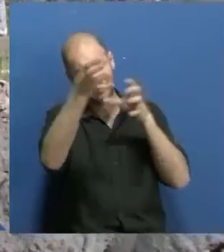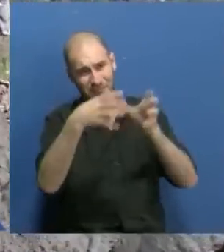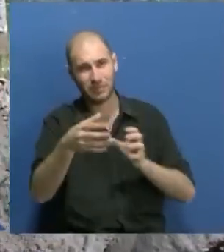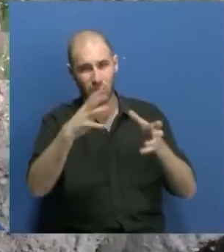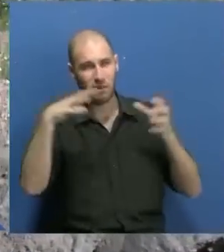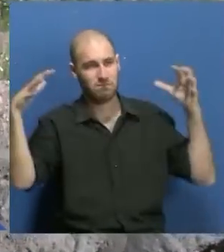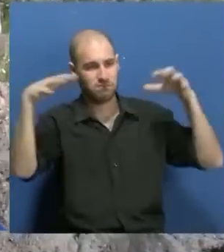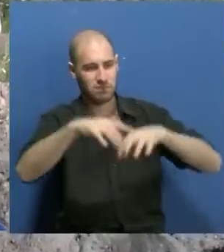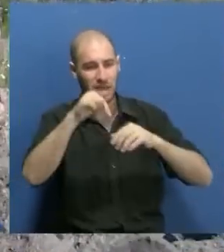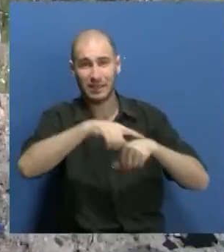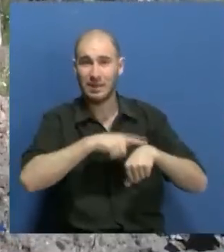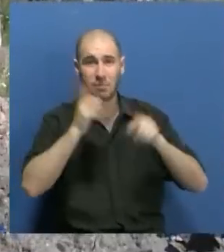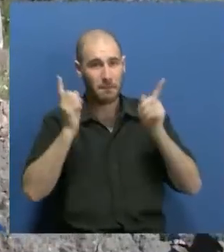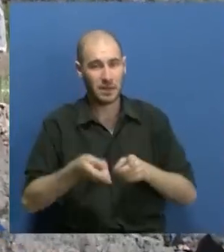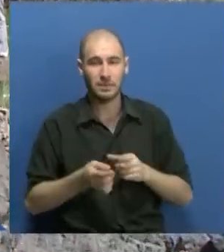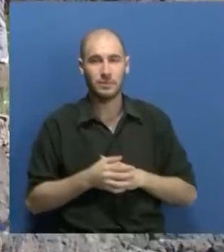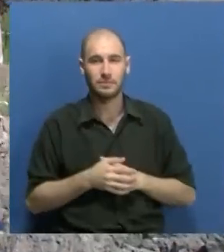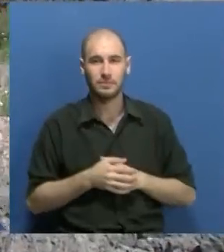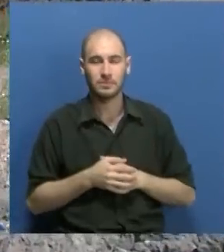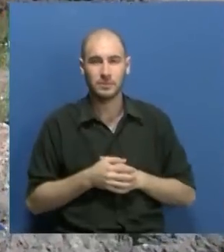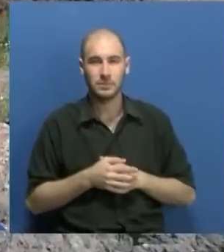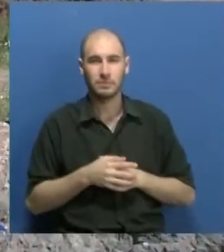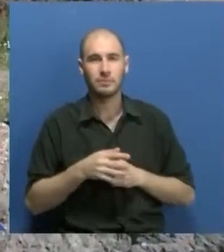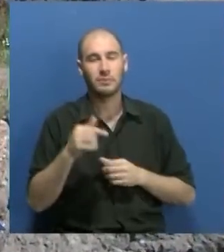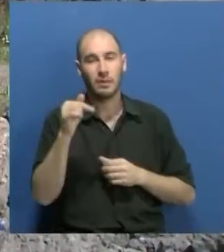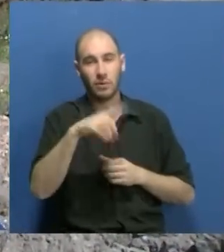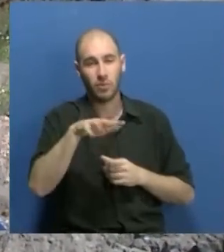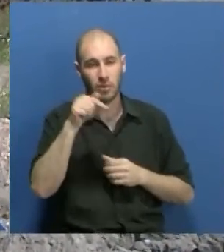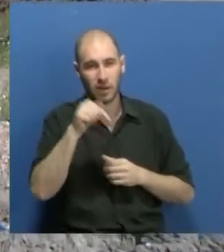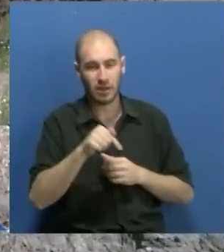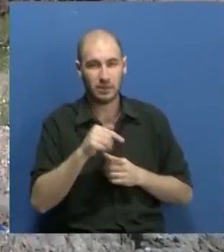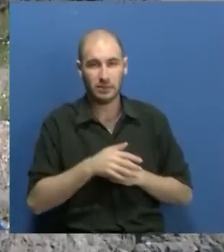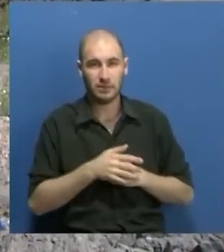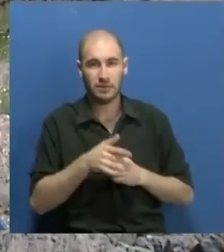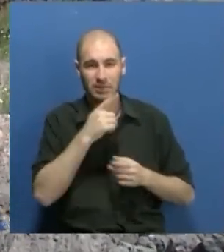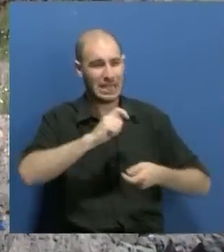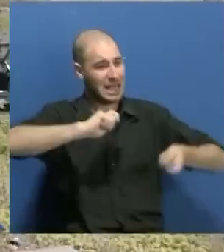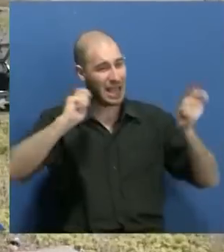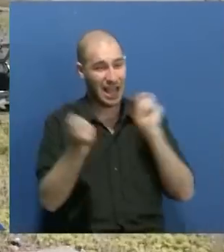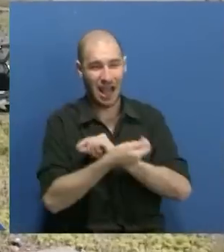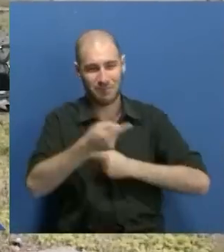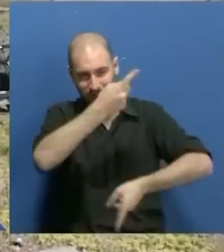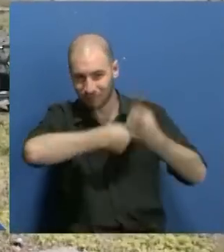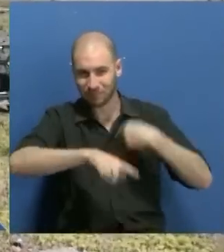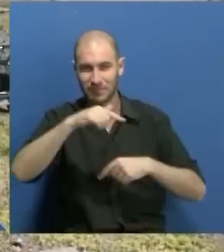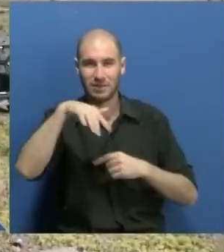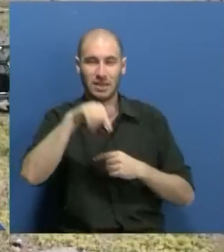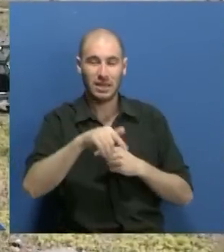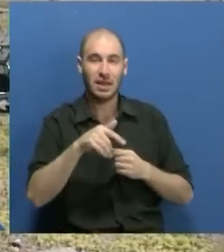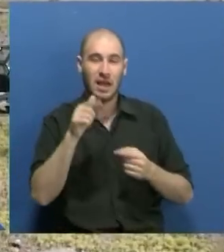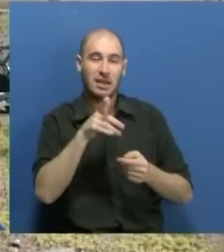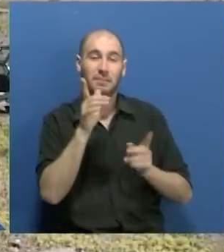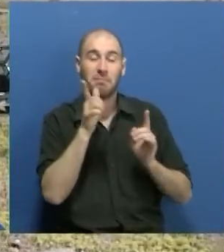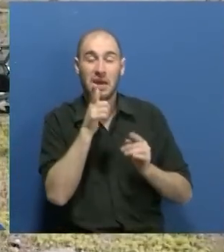cayeron en ese mismo periodo de tiempo, que hicieron un enorme cambio del paisaje, claro, y probablemente haya